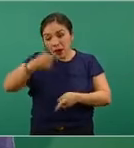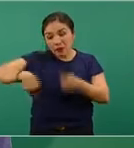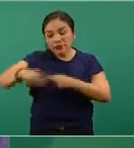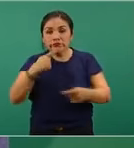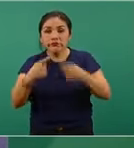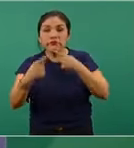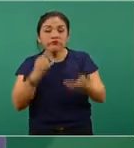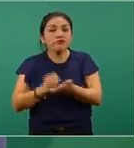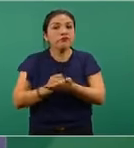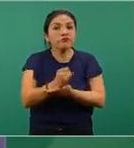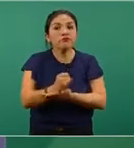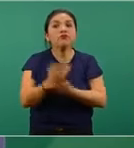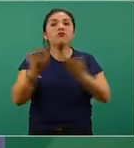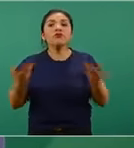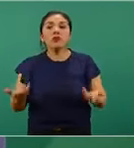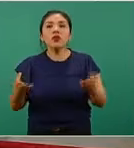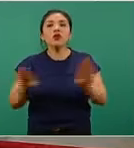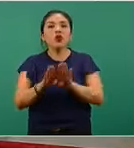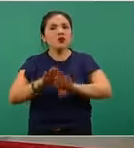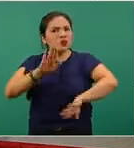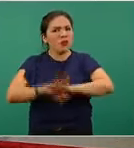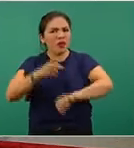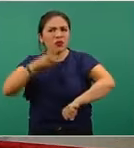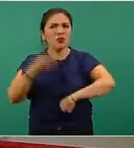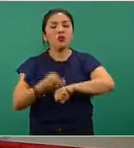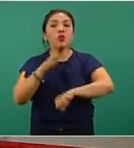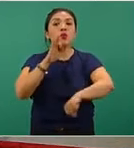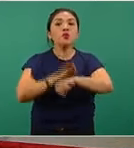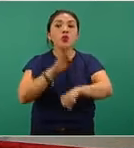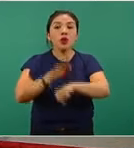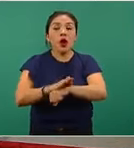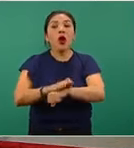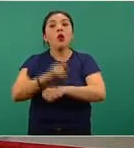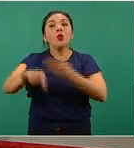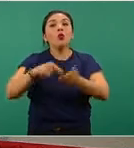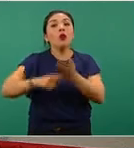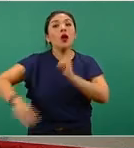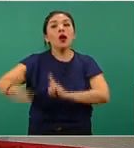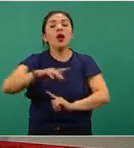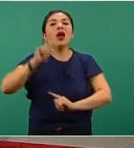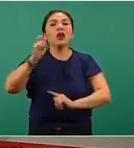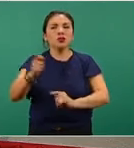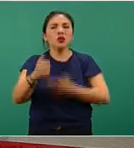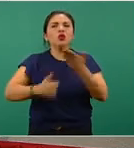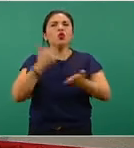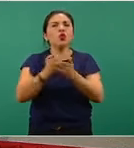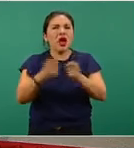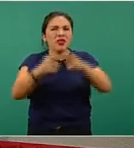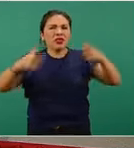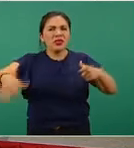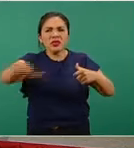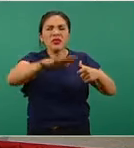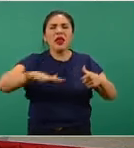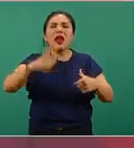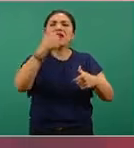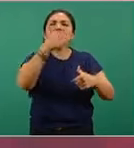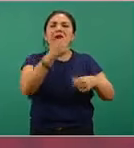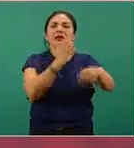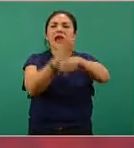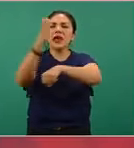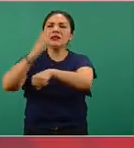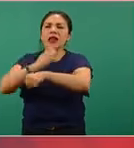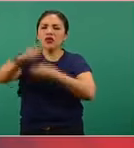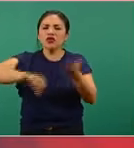decisión de reforzar la protección en la zona de la megalópolis, los 6 estados del centro